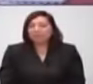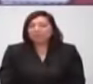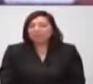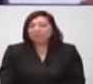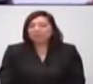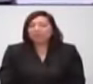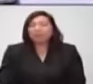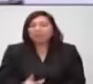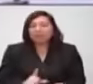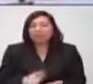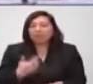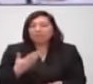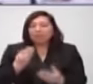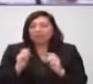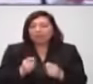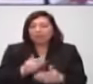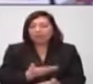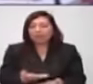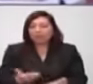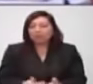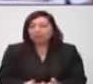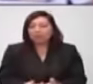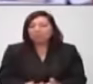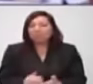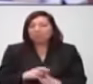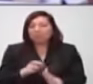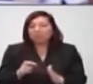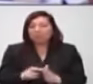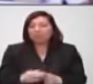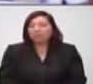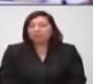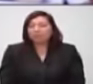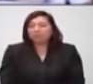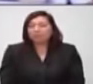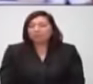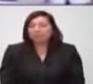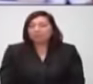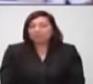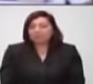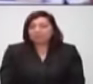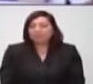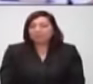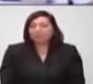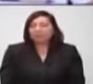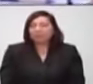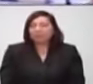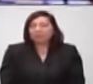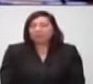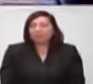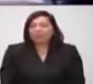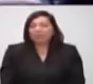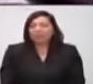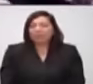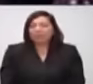la ciudad de Lima para poder entregarles a ustedes una cartera de proyecto por 3 mil millones de soles. Muchísimas gracias, señor presidente.